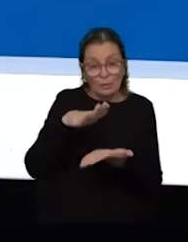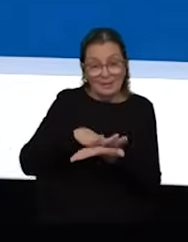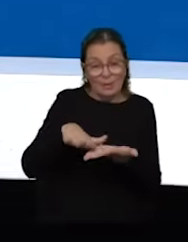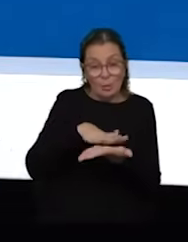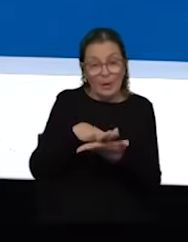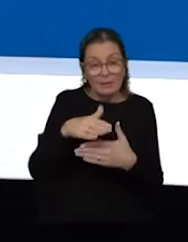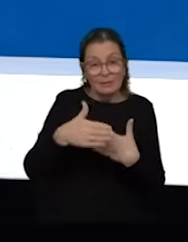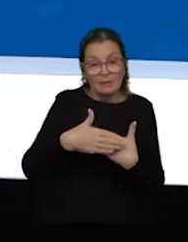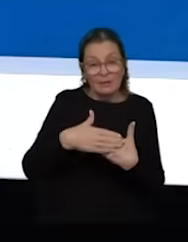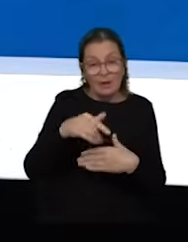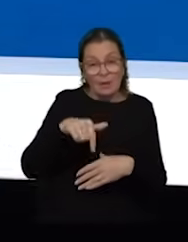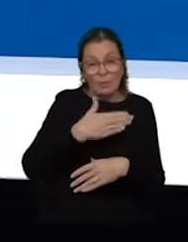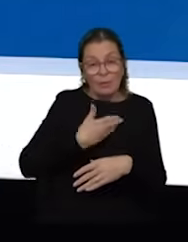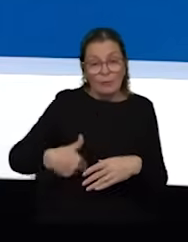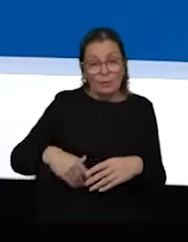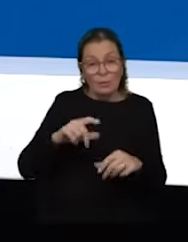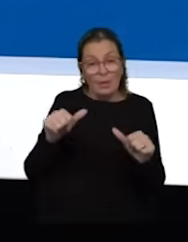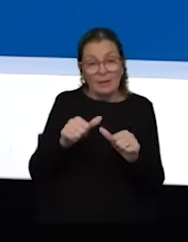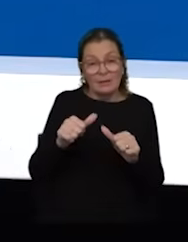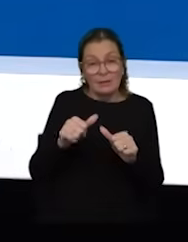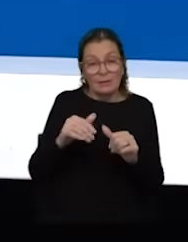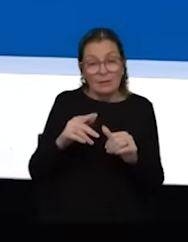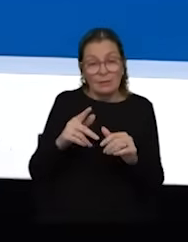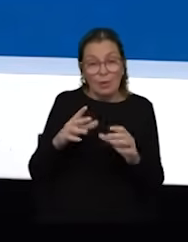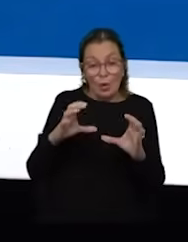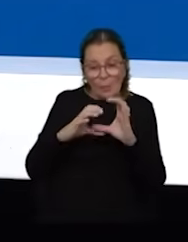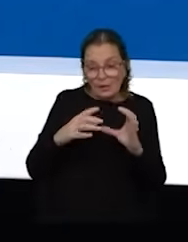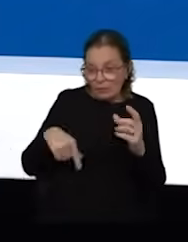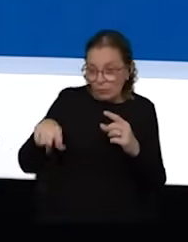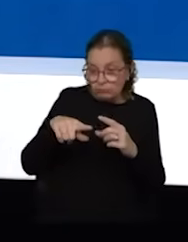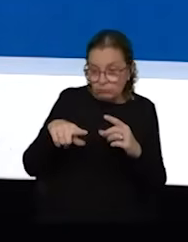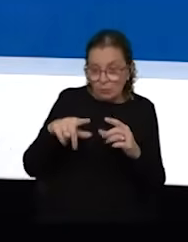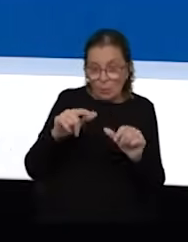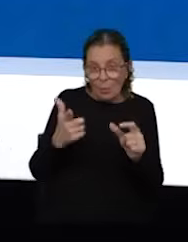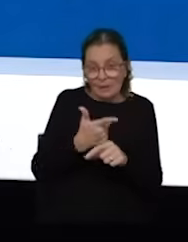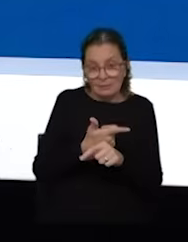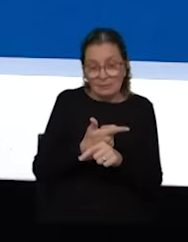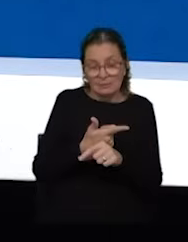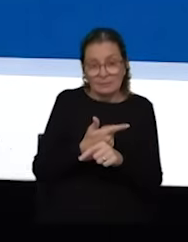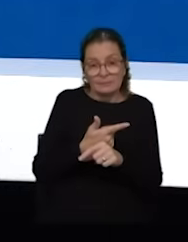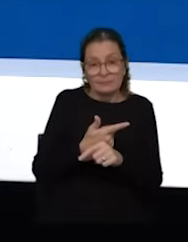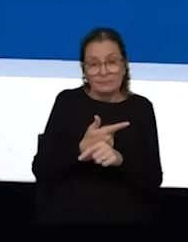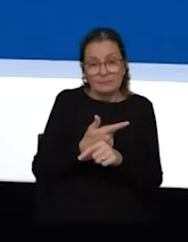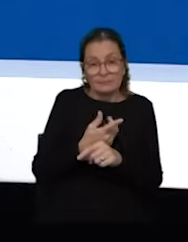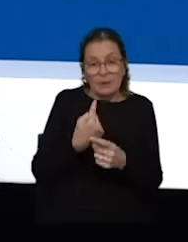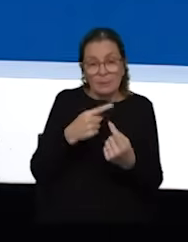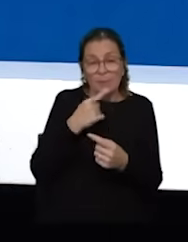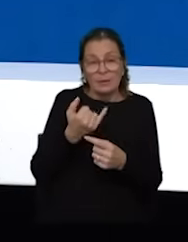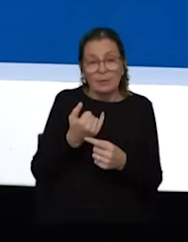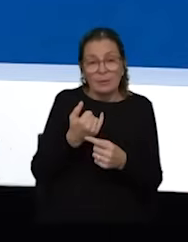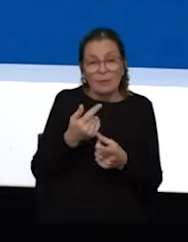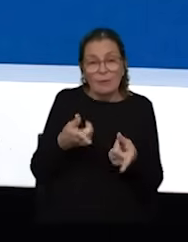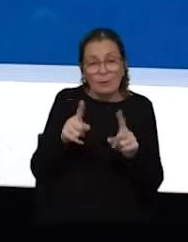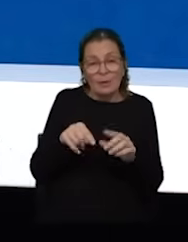es algo que este gobierno no hace es decir los organismos parece que no se comunican entre sí ni siquiera para las acciones prioritarias pero por ejemplo hay que